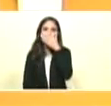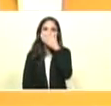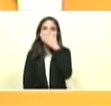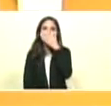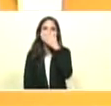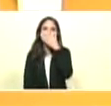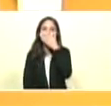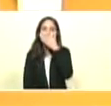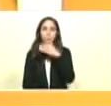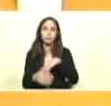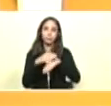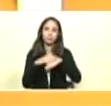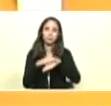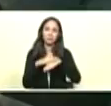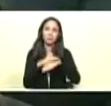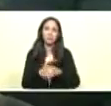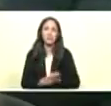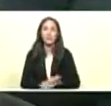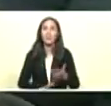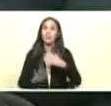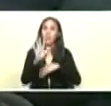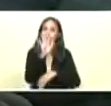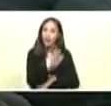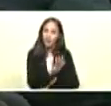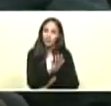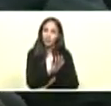596 millones de euros,